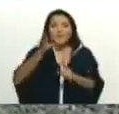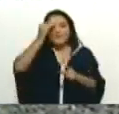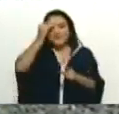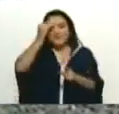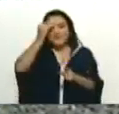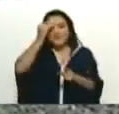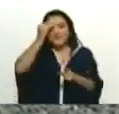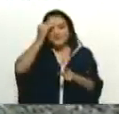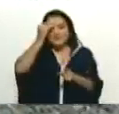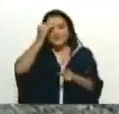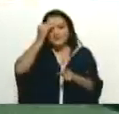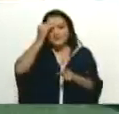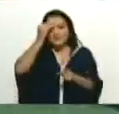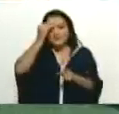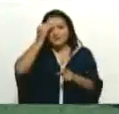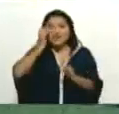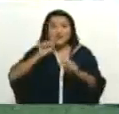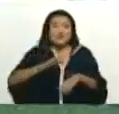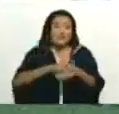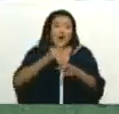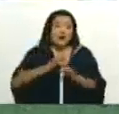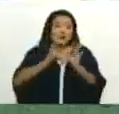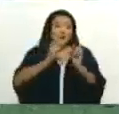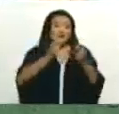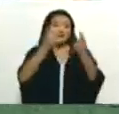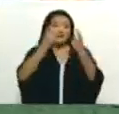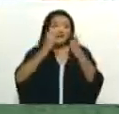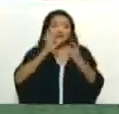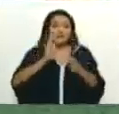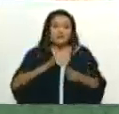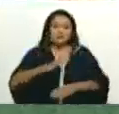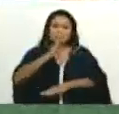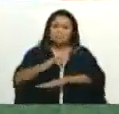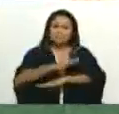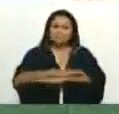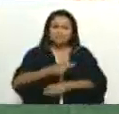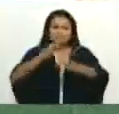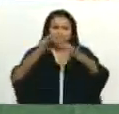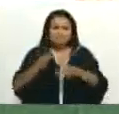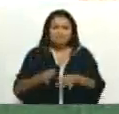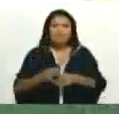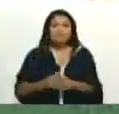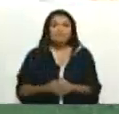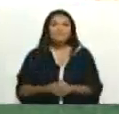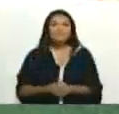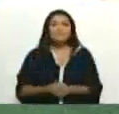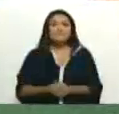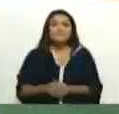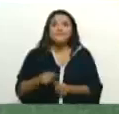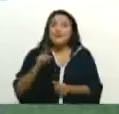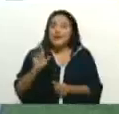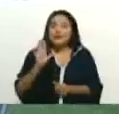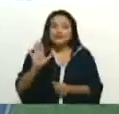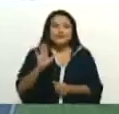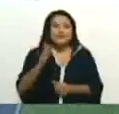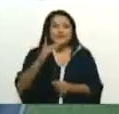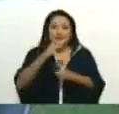porque aprendíamos, ¿no? La disciplina también era una de las características principales de